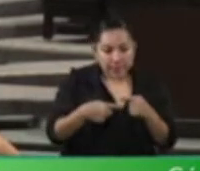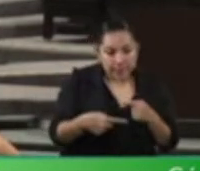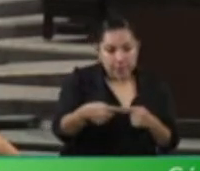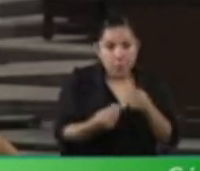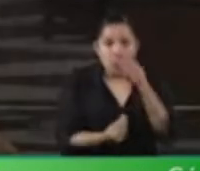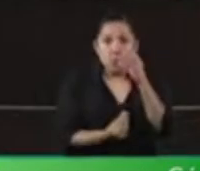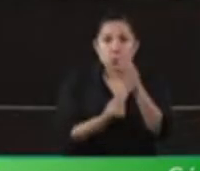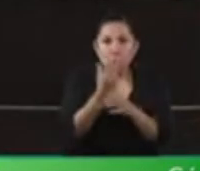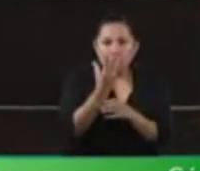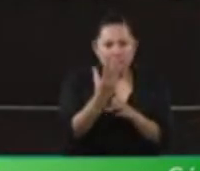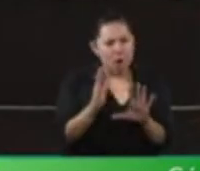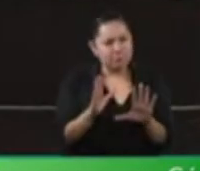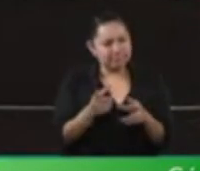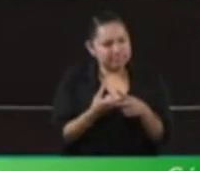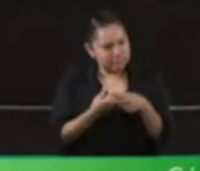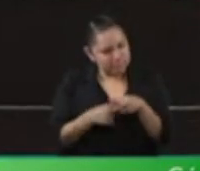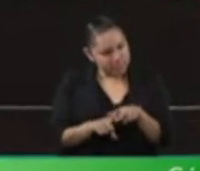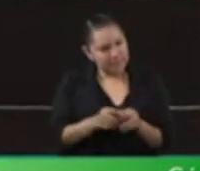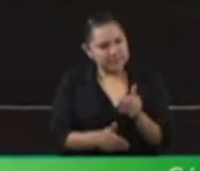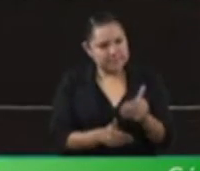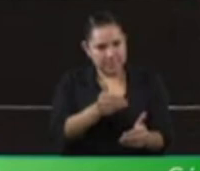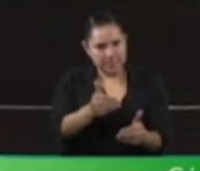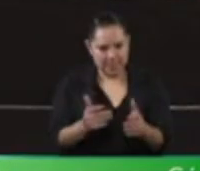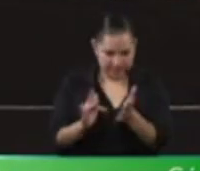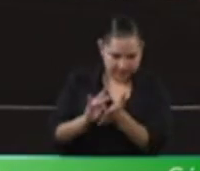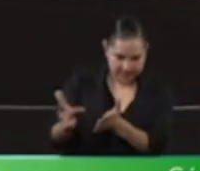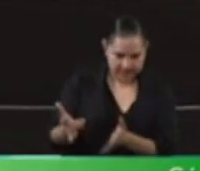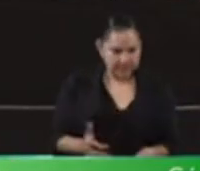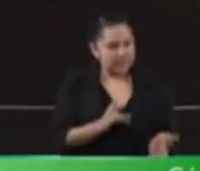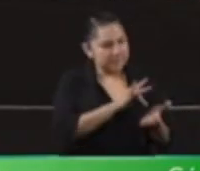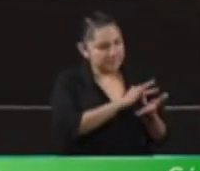Consulte la secretaria de la Asamblea. En votación económica, si se admite discusión.